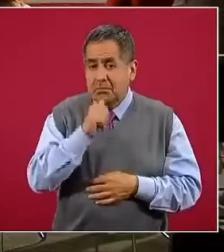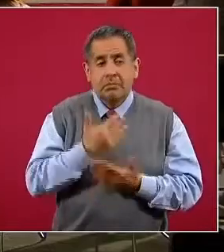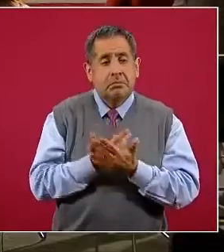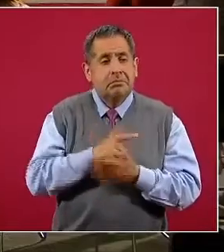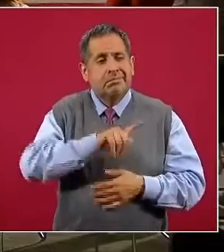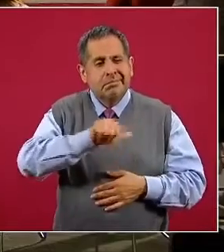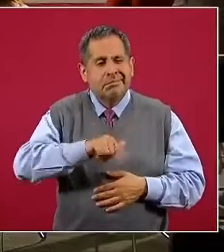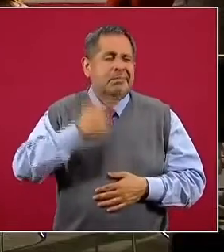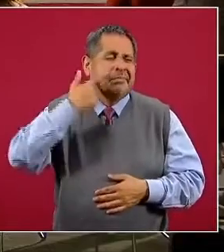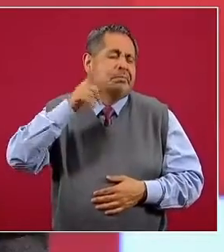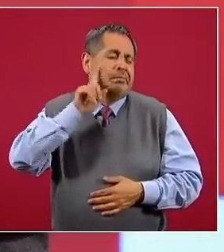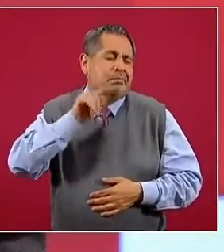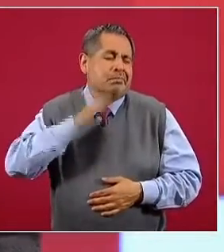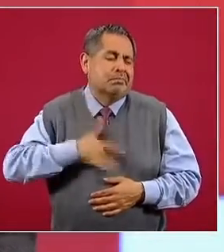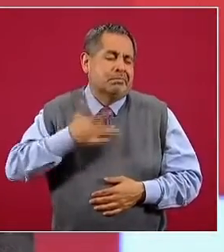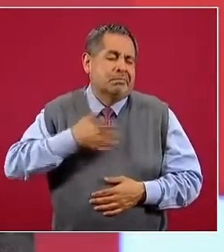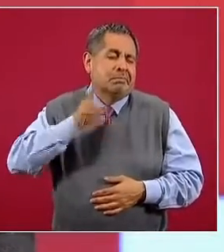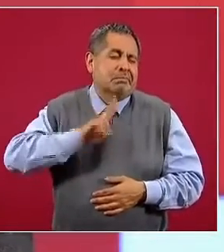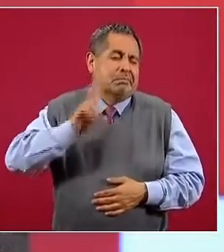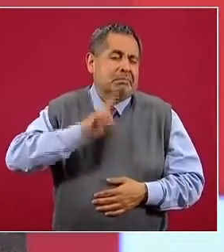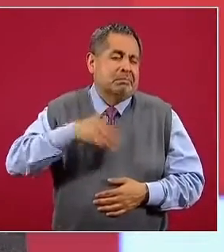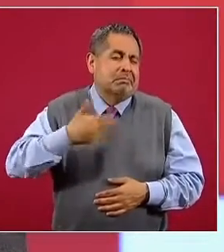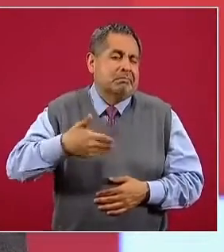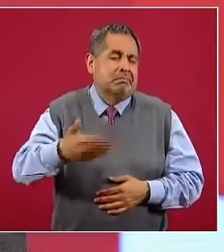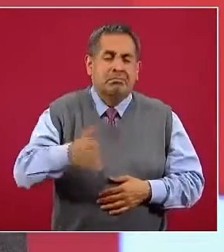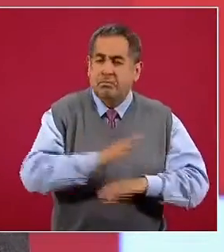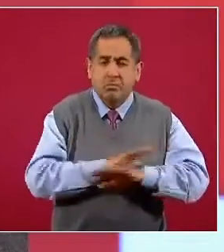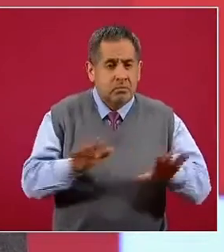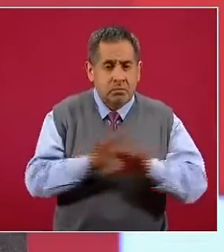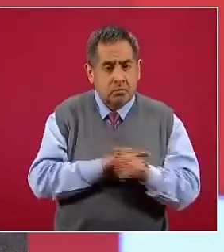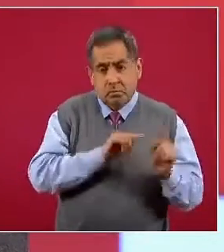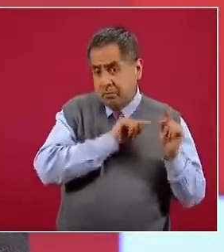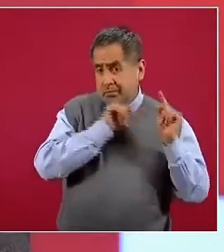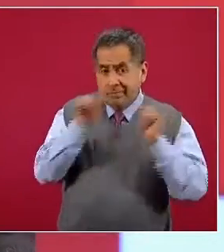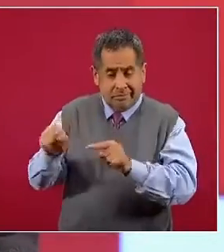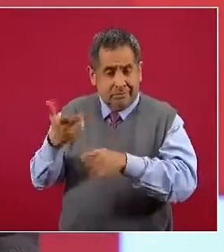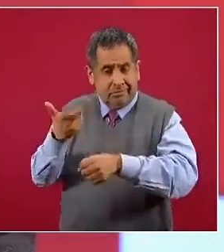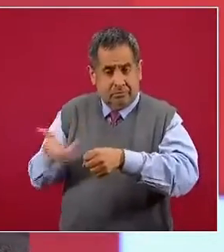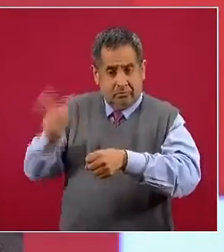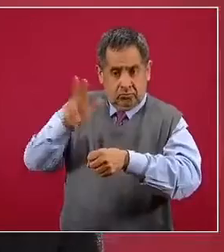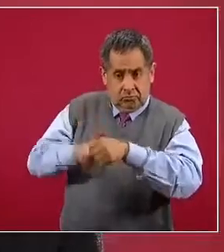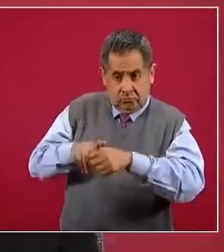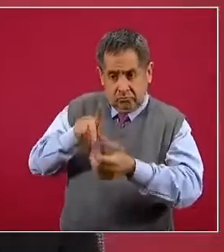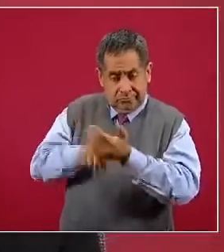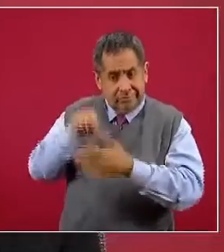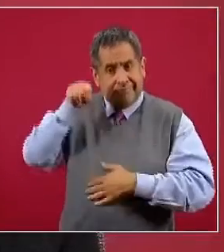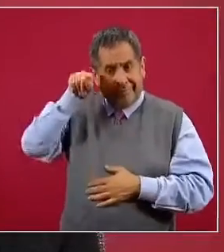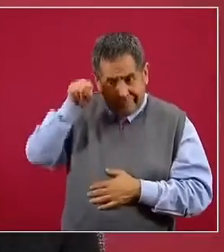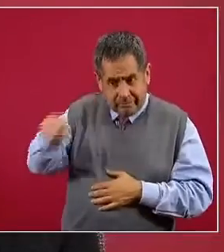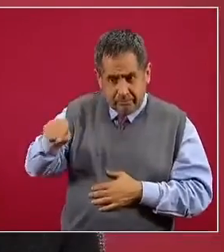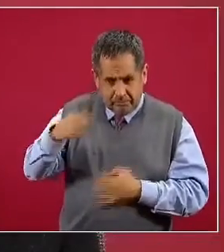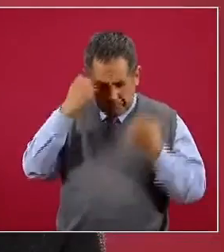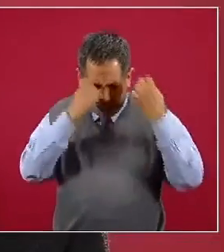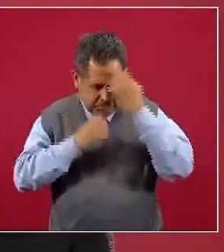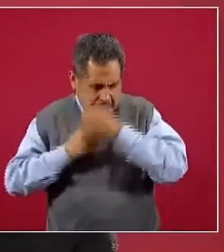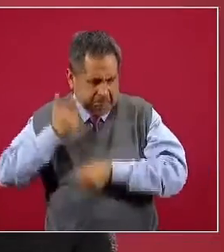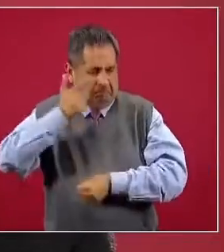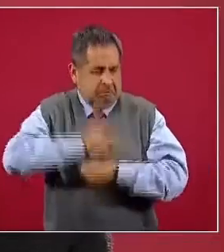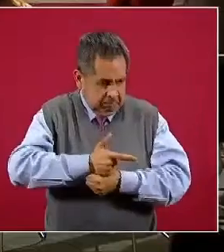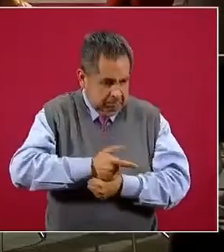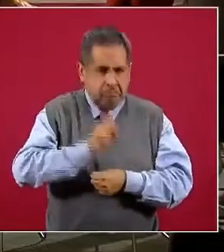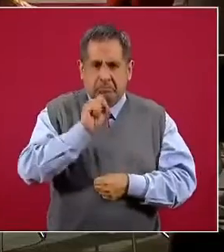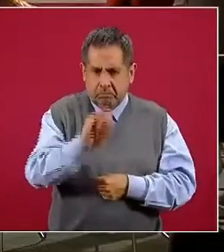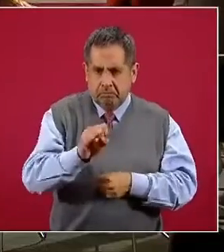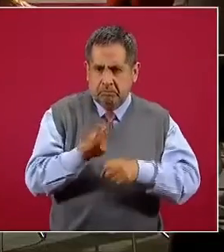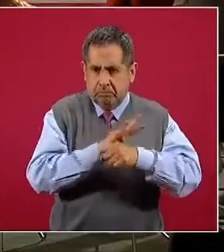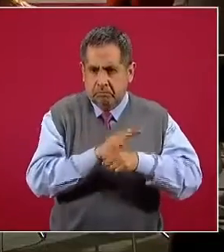pronto posible y en el hospital existe la oportunidad de detectar las complicaciones. Y si se